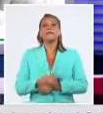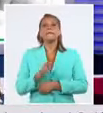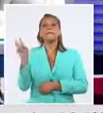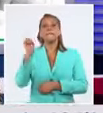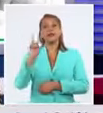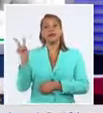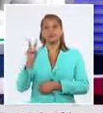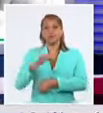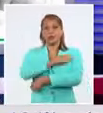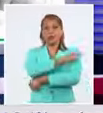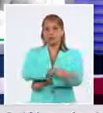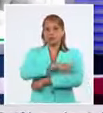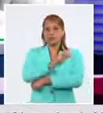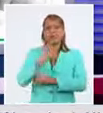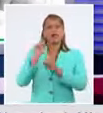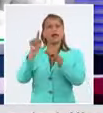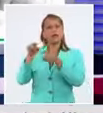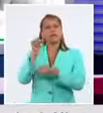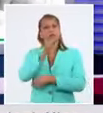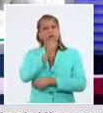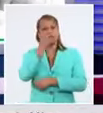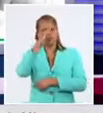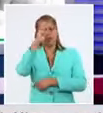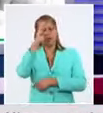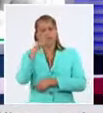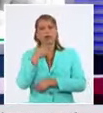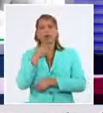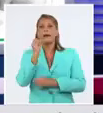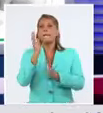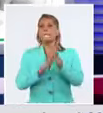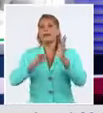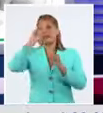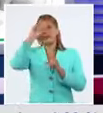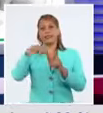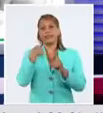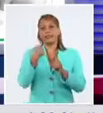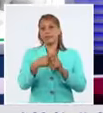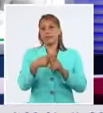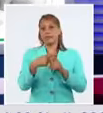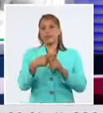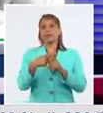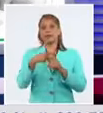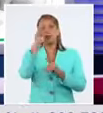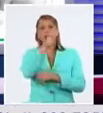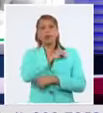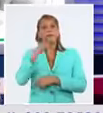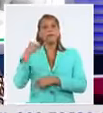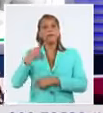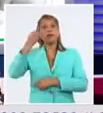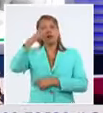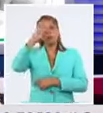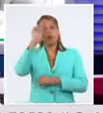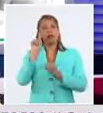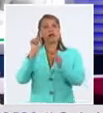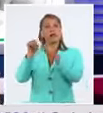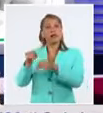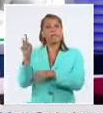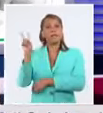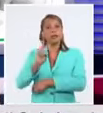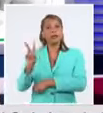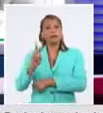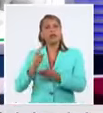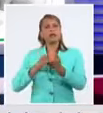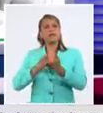se encuentran nuestros galenos. Durante el mes de septiembre, los profesionales cubanos de la salud en esta nación hermana continuaron